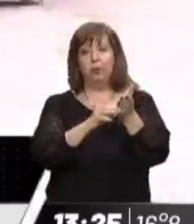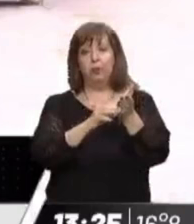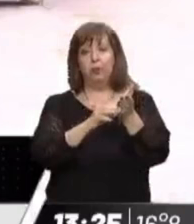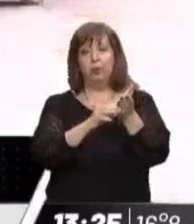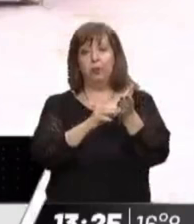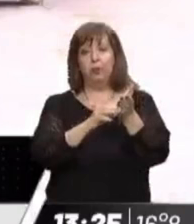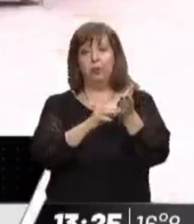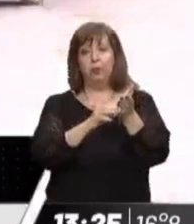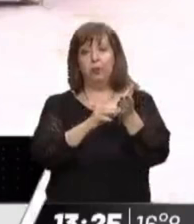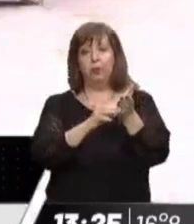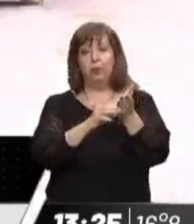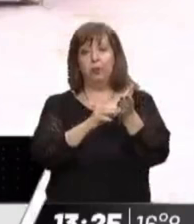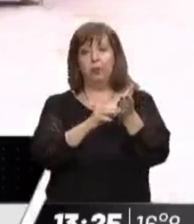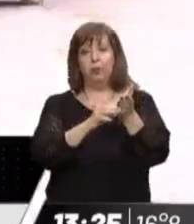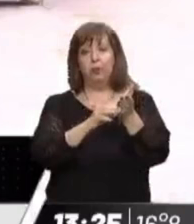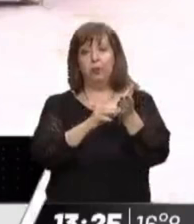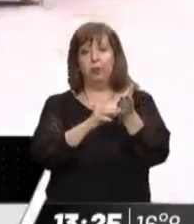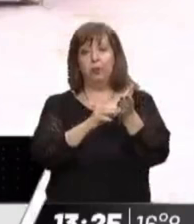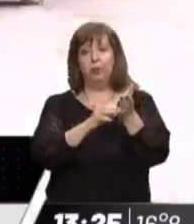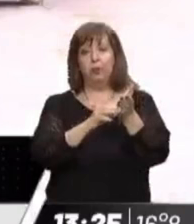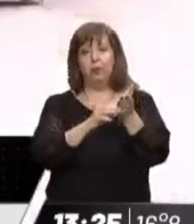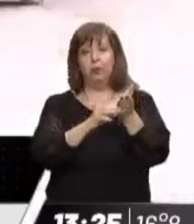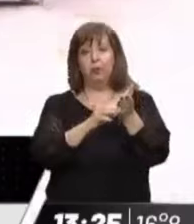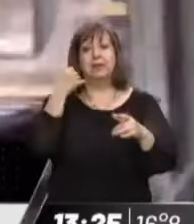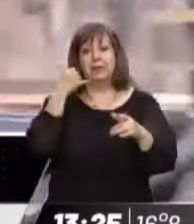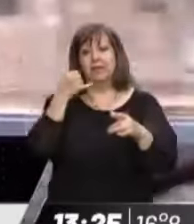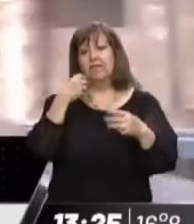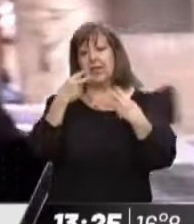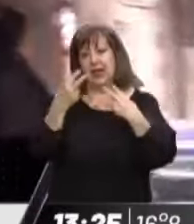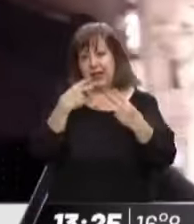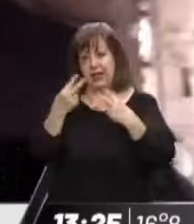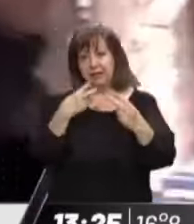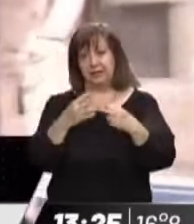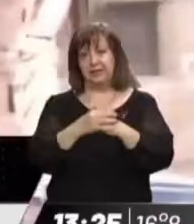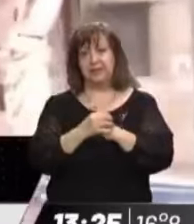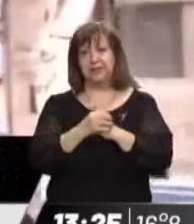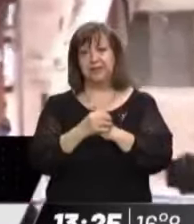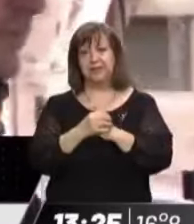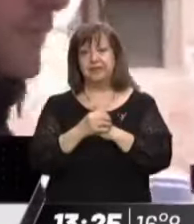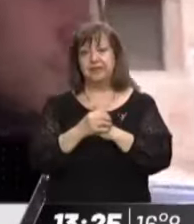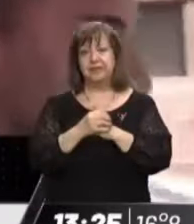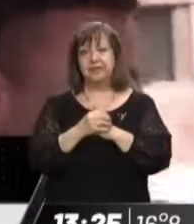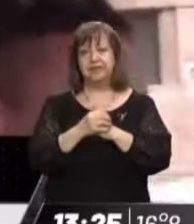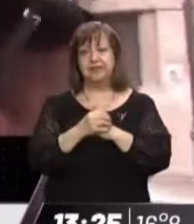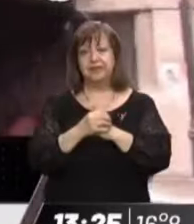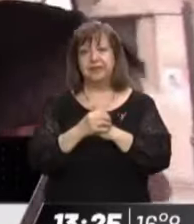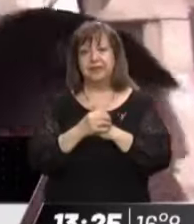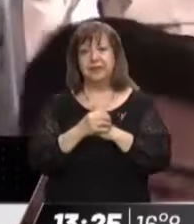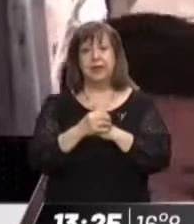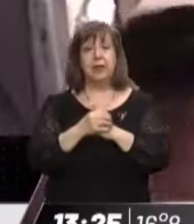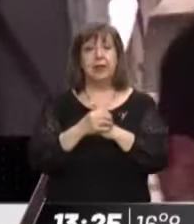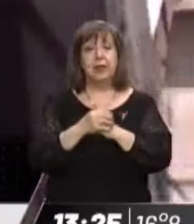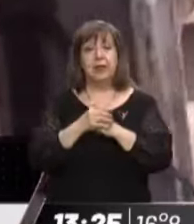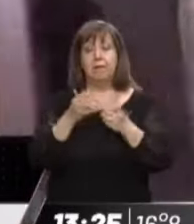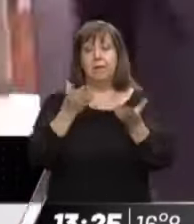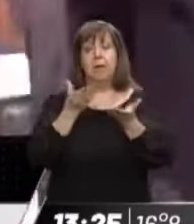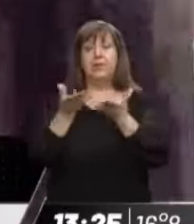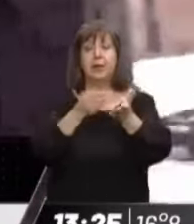personas que utilizan los distintos servicios del Mendotran para llegar a sus trabajos, para llegar a